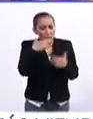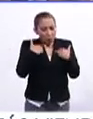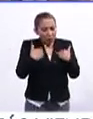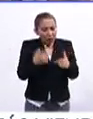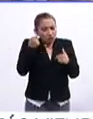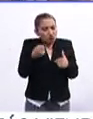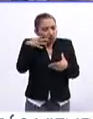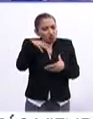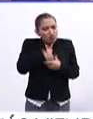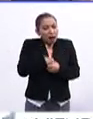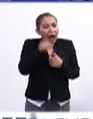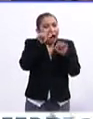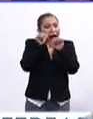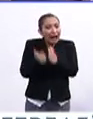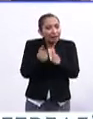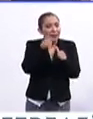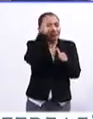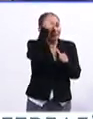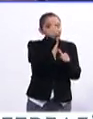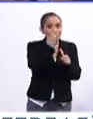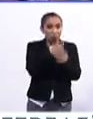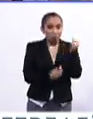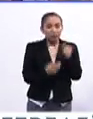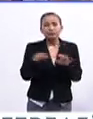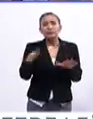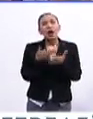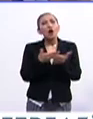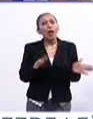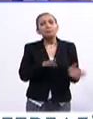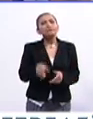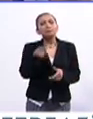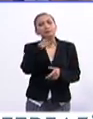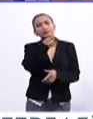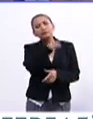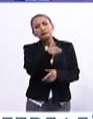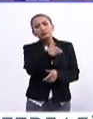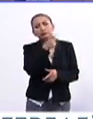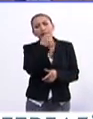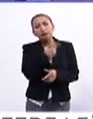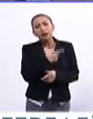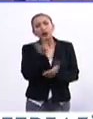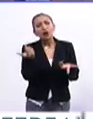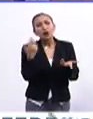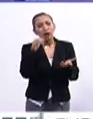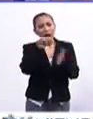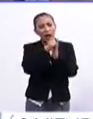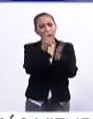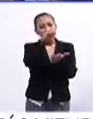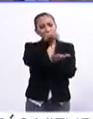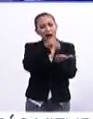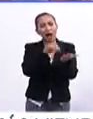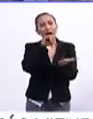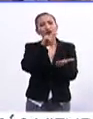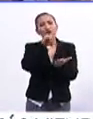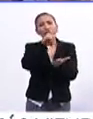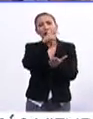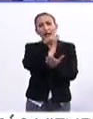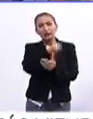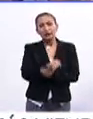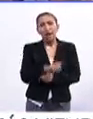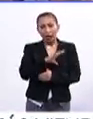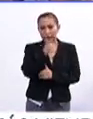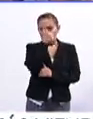¿no? Y de la reflexión, como es el arte y la ciencia. Platícanos, Estrella, acerca de las antologías. Mira, ya